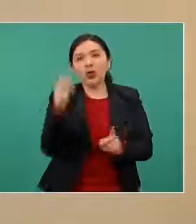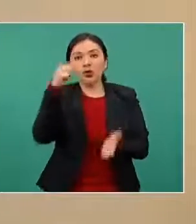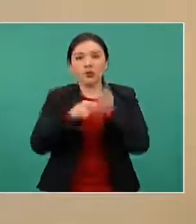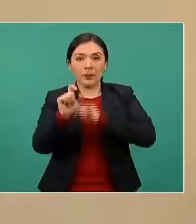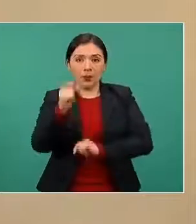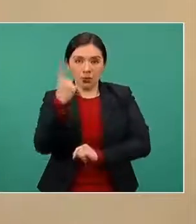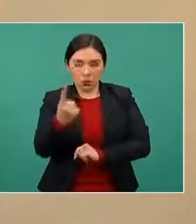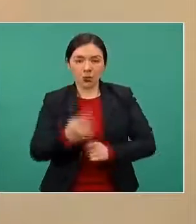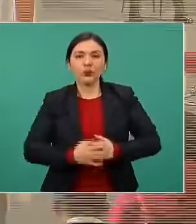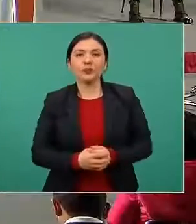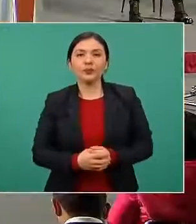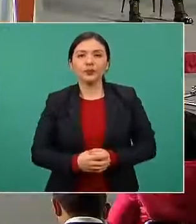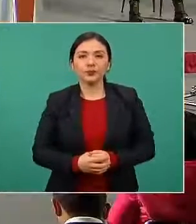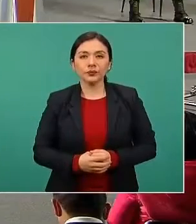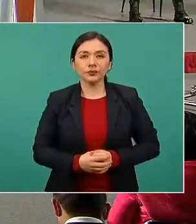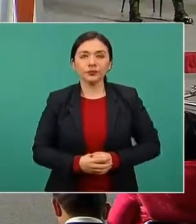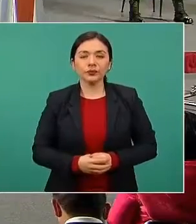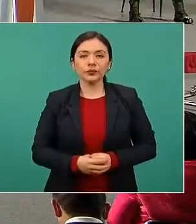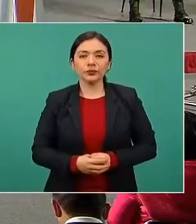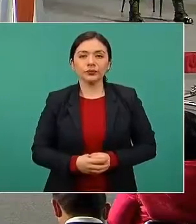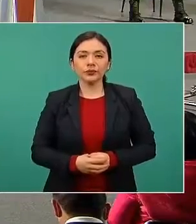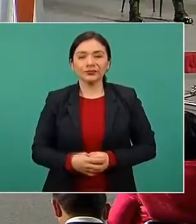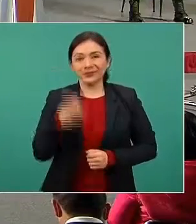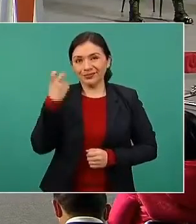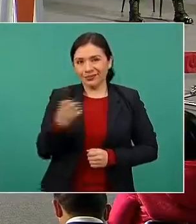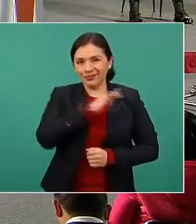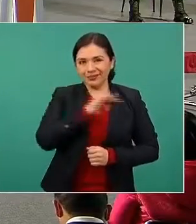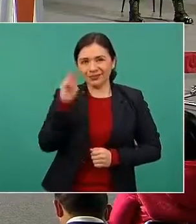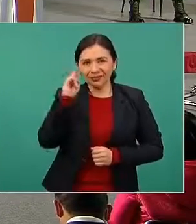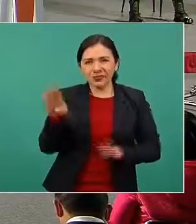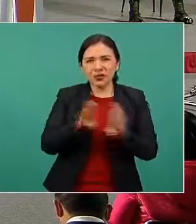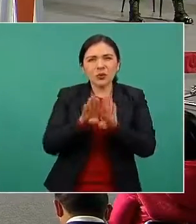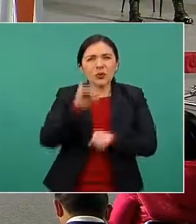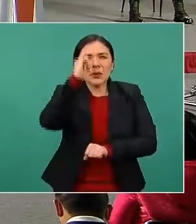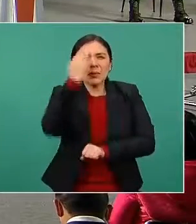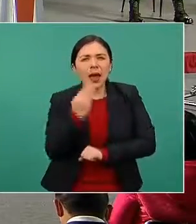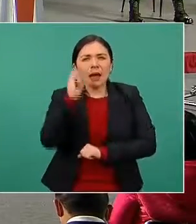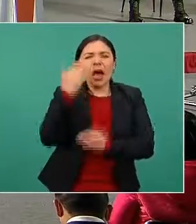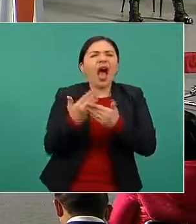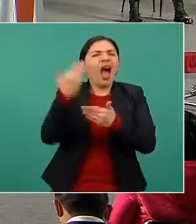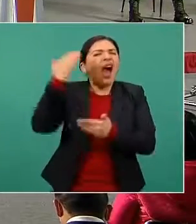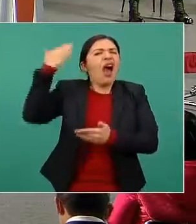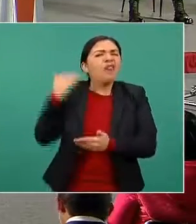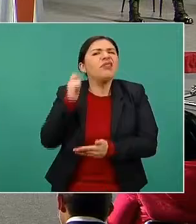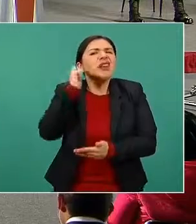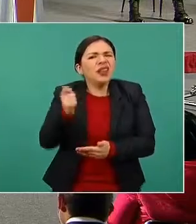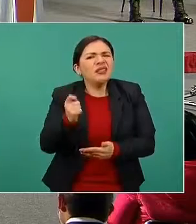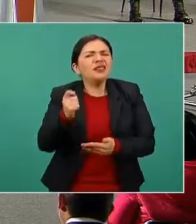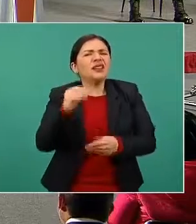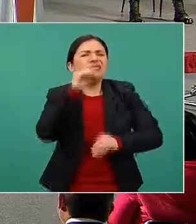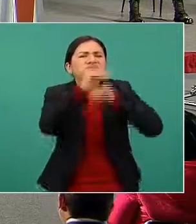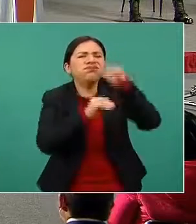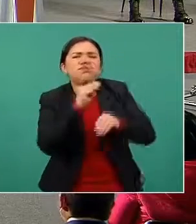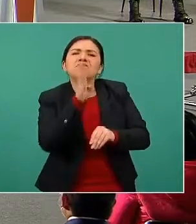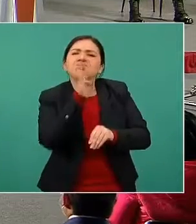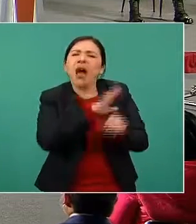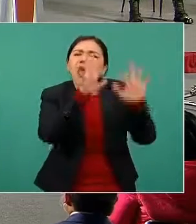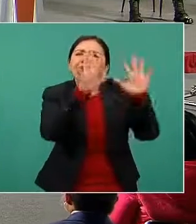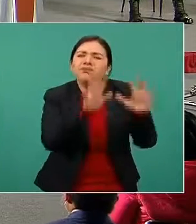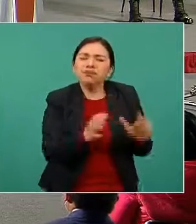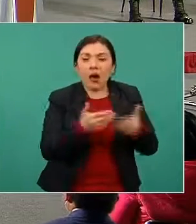que sigue, por favor. Aquí podemos ver algunas imágenes de cómo estaban las instalaciones, cómo están